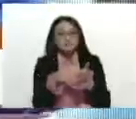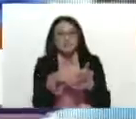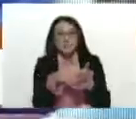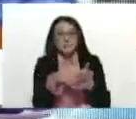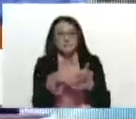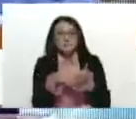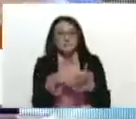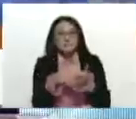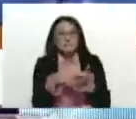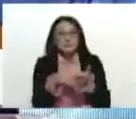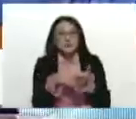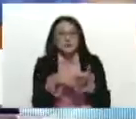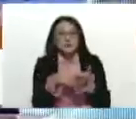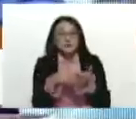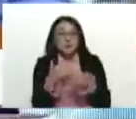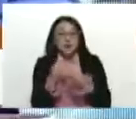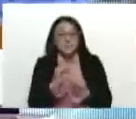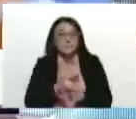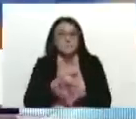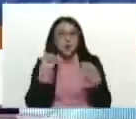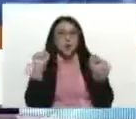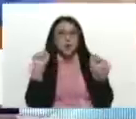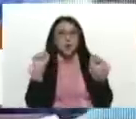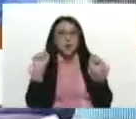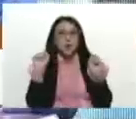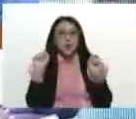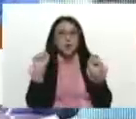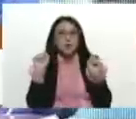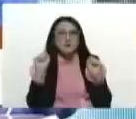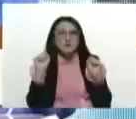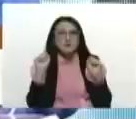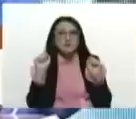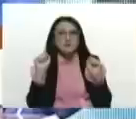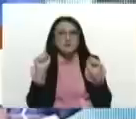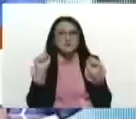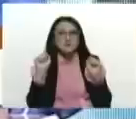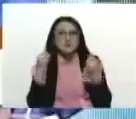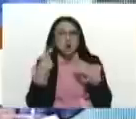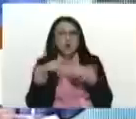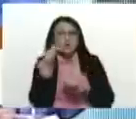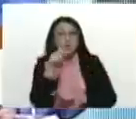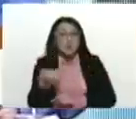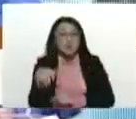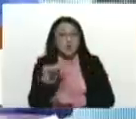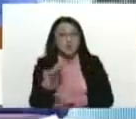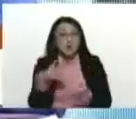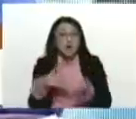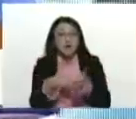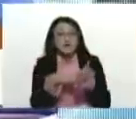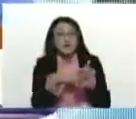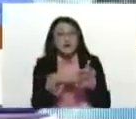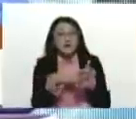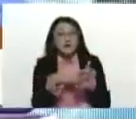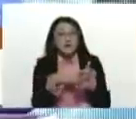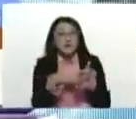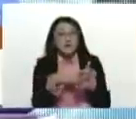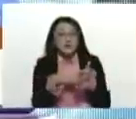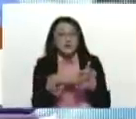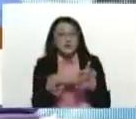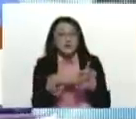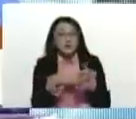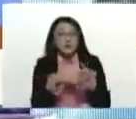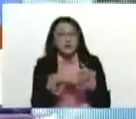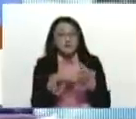puede ocurrir una explosión se divide en mil pedazos otros pueblos cuando son atacados se